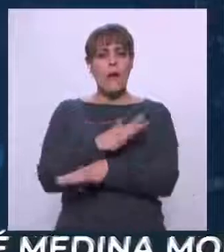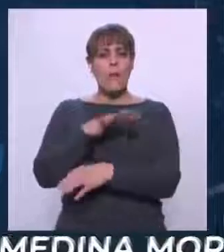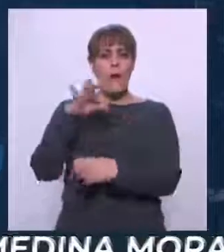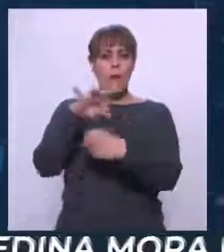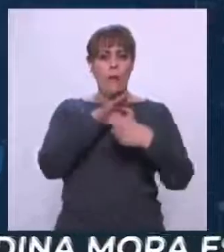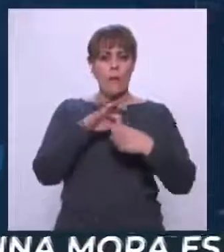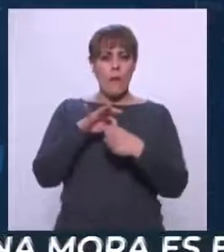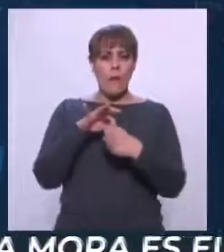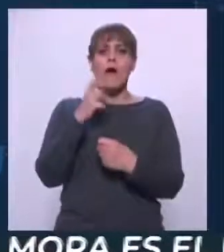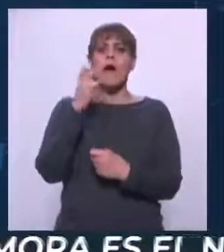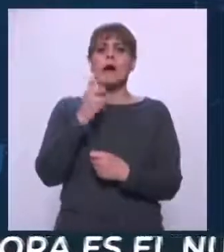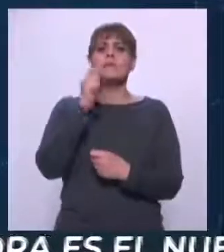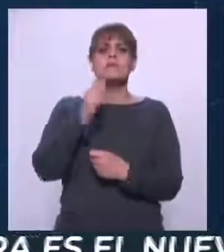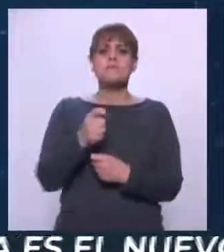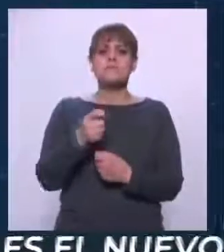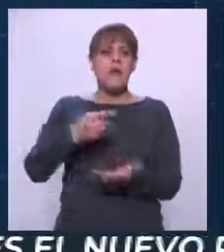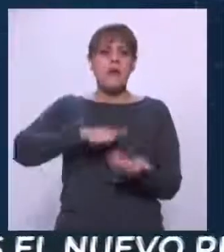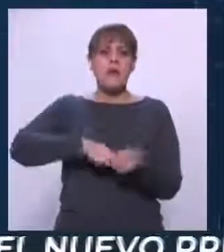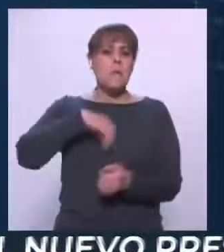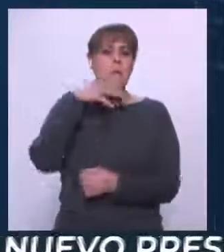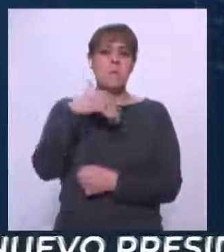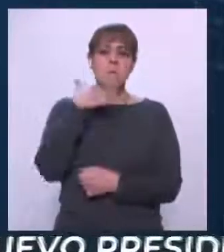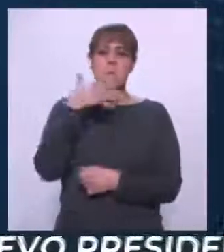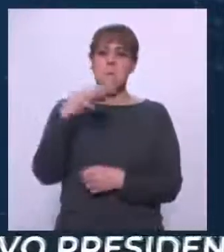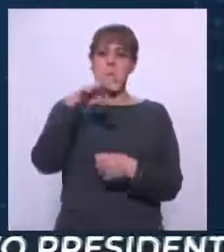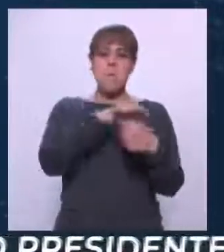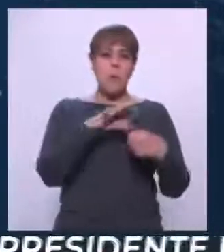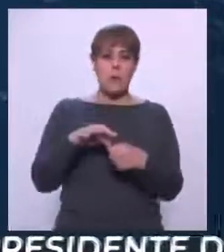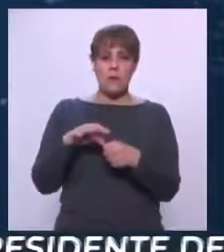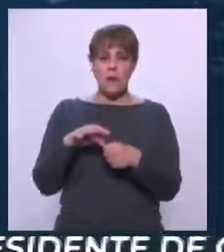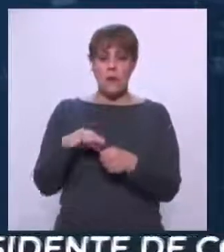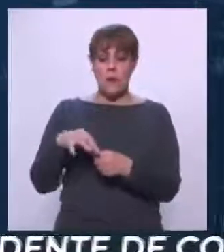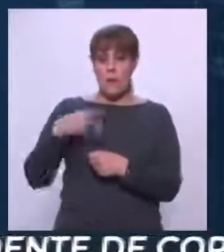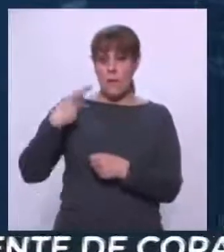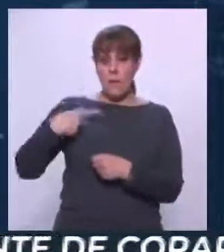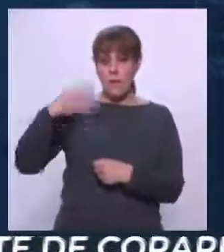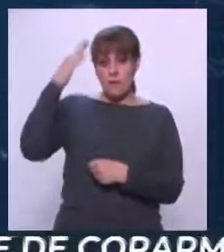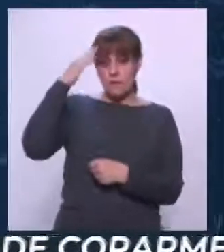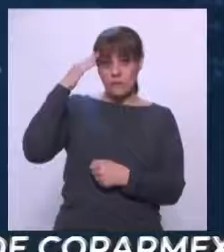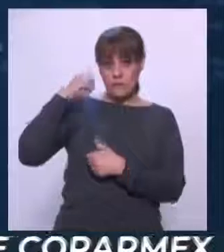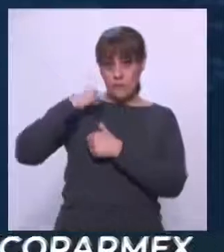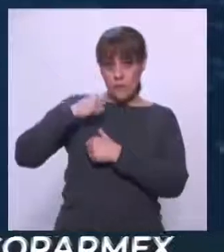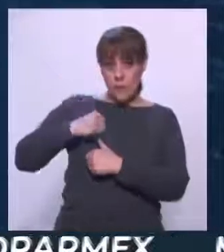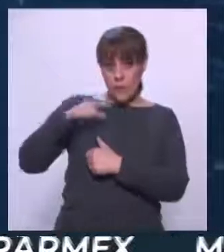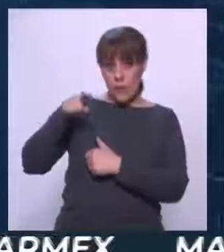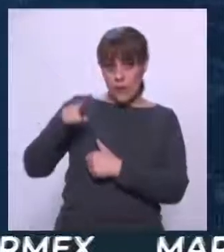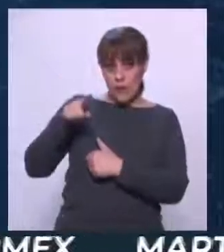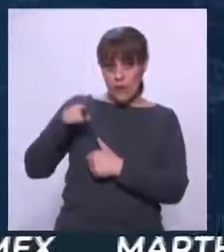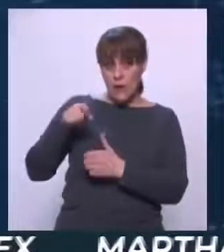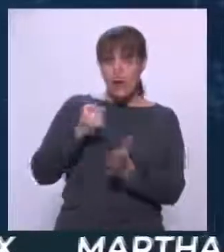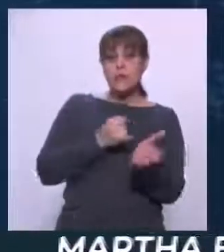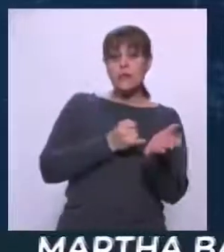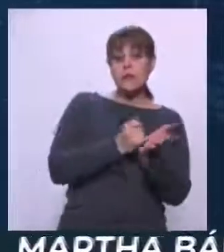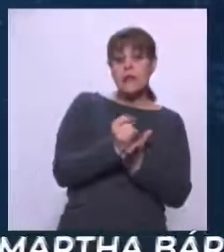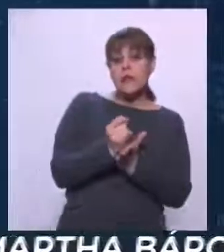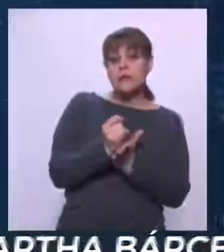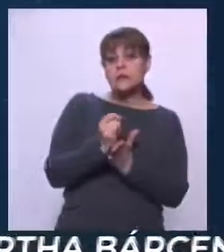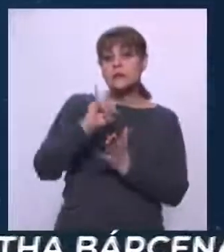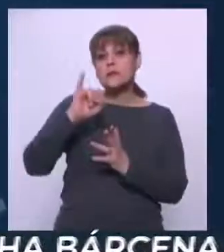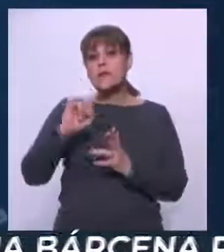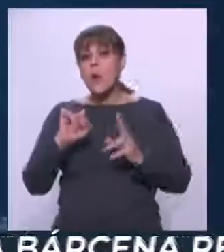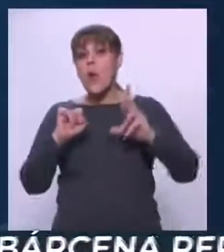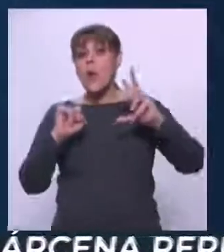llamársele más que fraude electoral. Y la autoridad tomó decisiones o no tomó decisiones